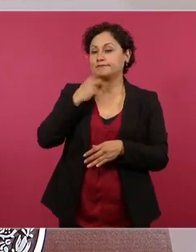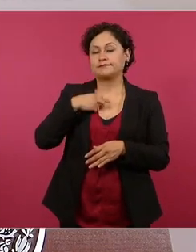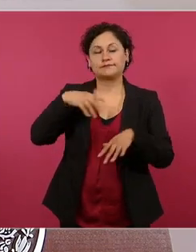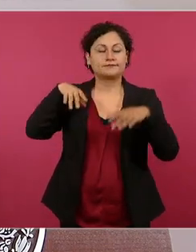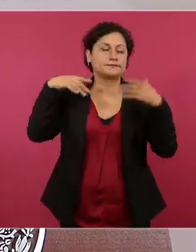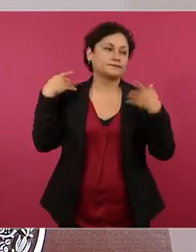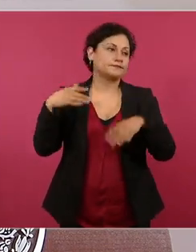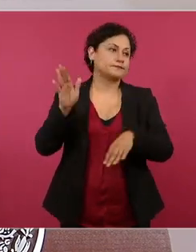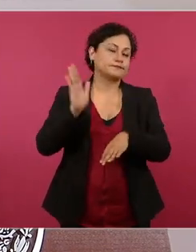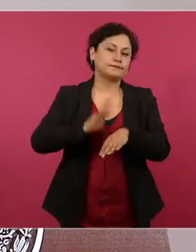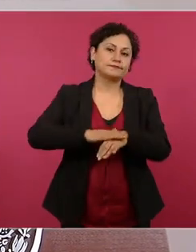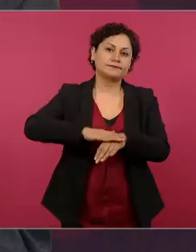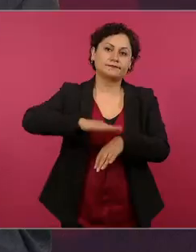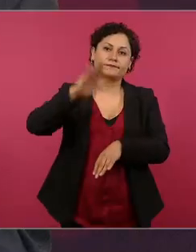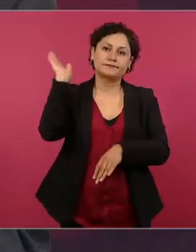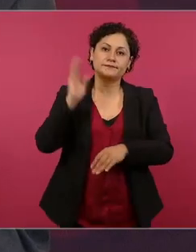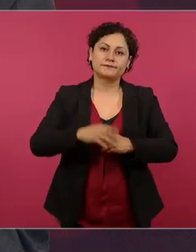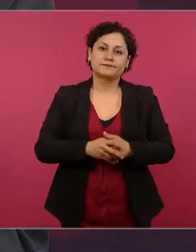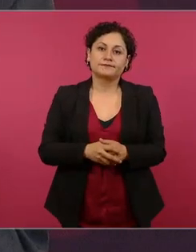avanzada.